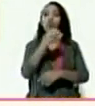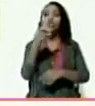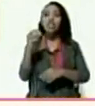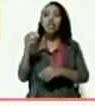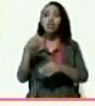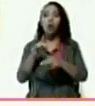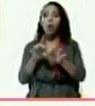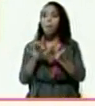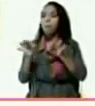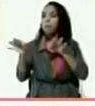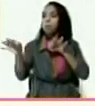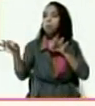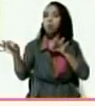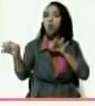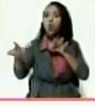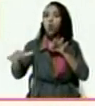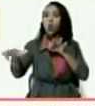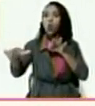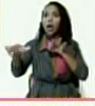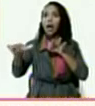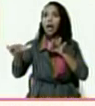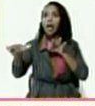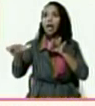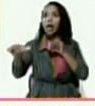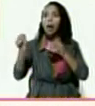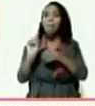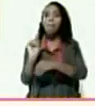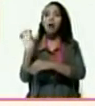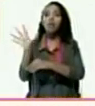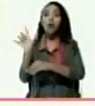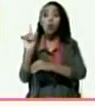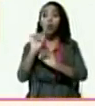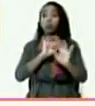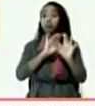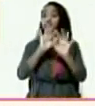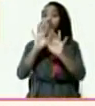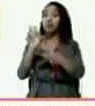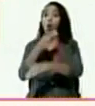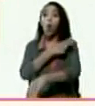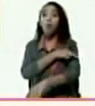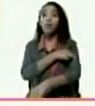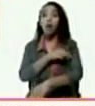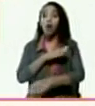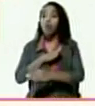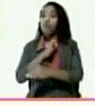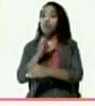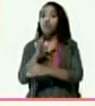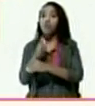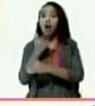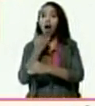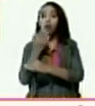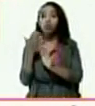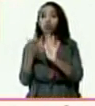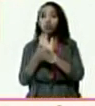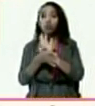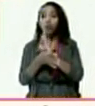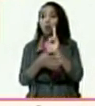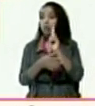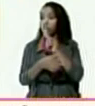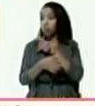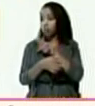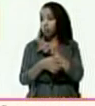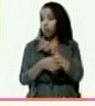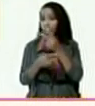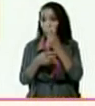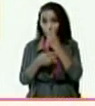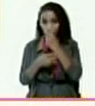sitio. Le mandaron al niño a un gentío para el hospital. Vayan a ver si hoy fue alguno a